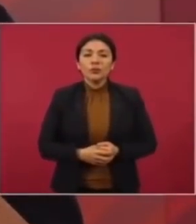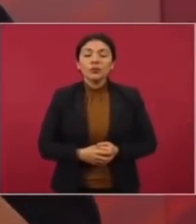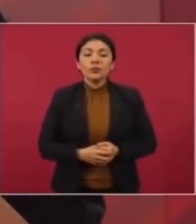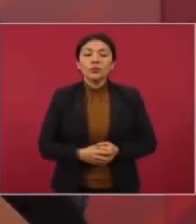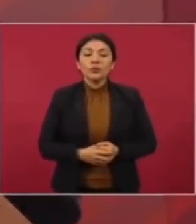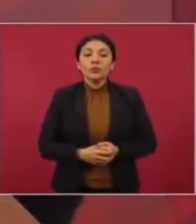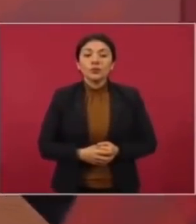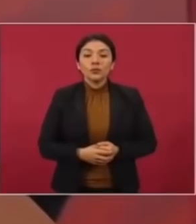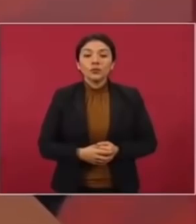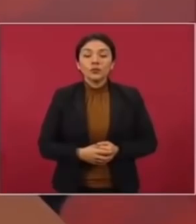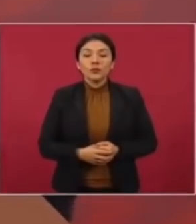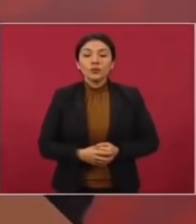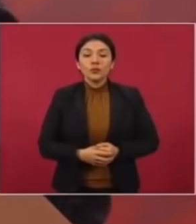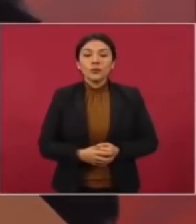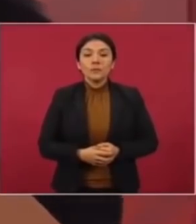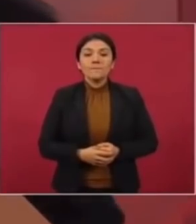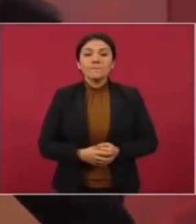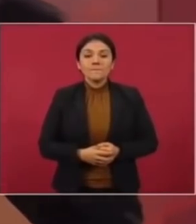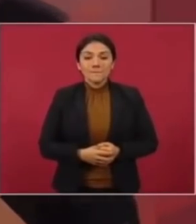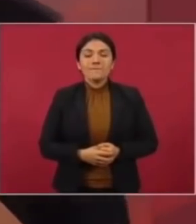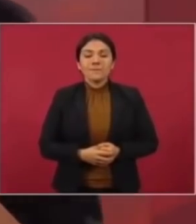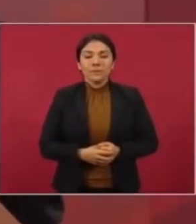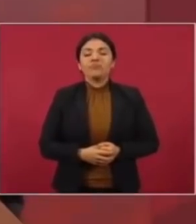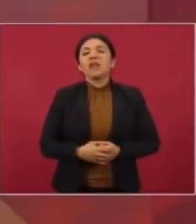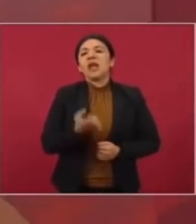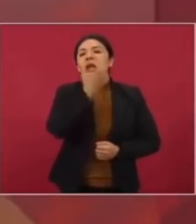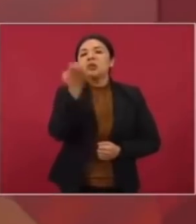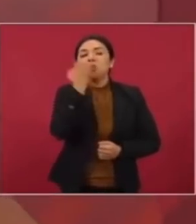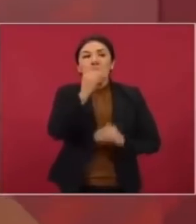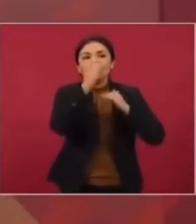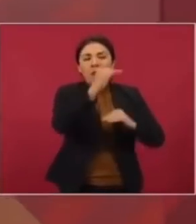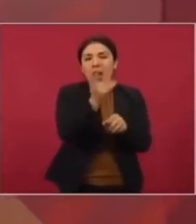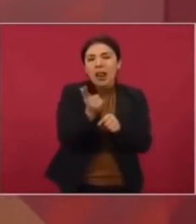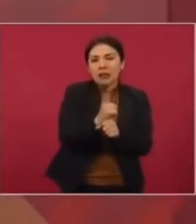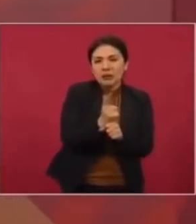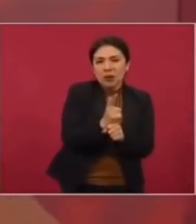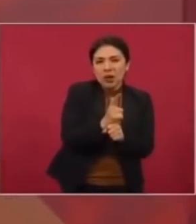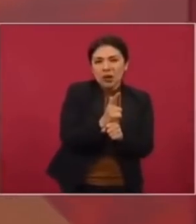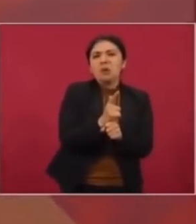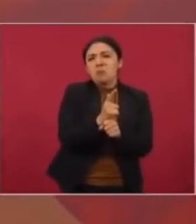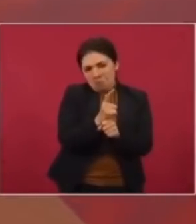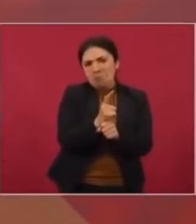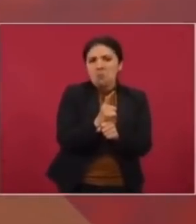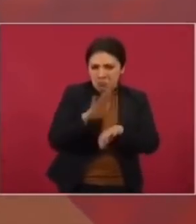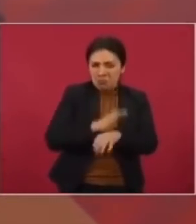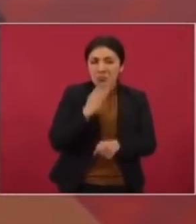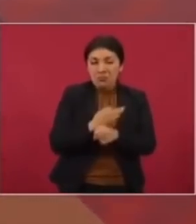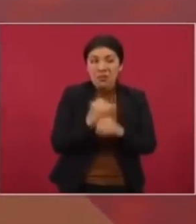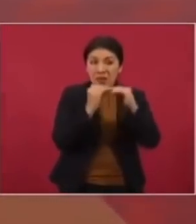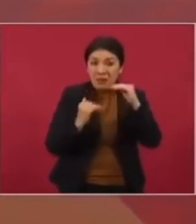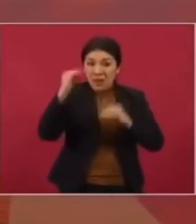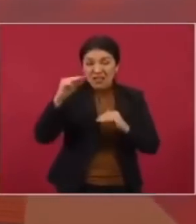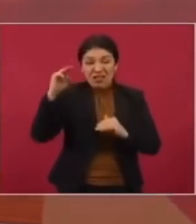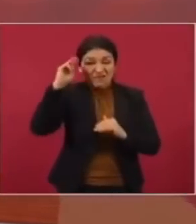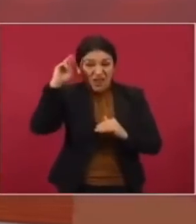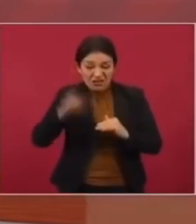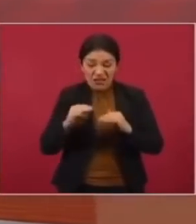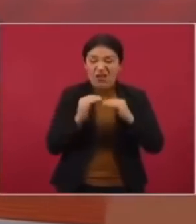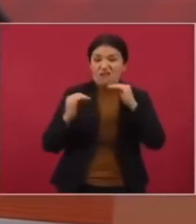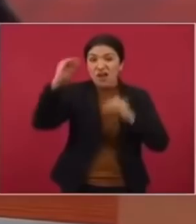Podemos empatar en nivel licenciatura, pero en maestría y en doctorado